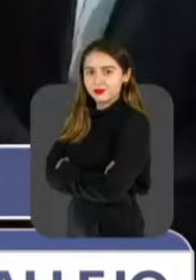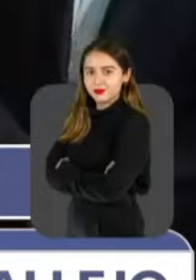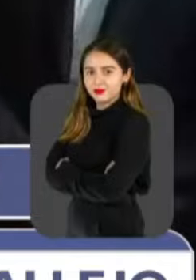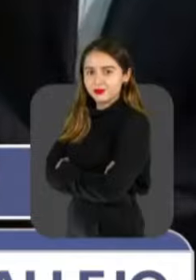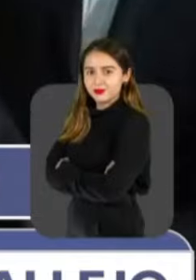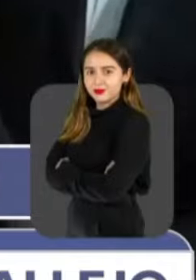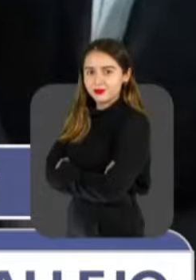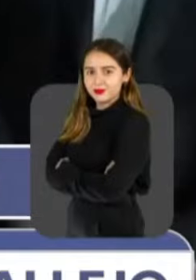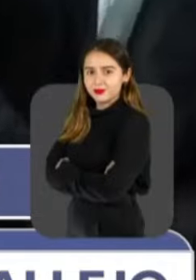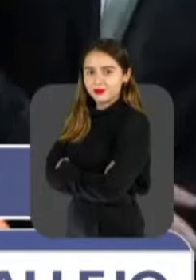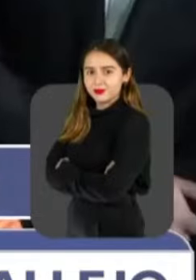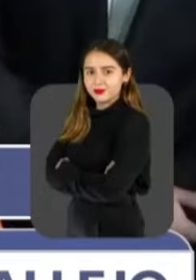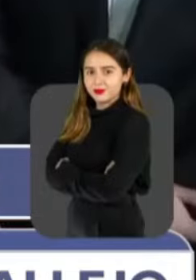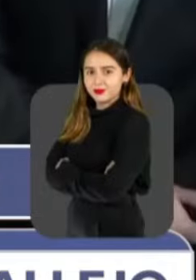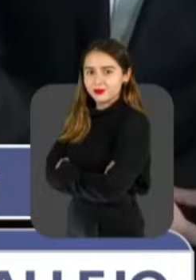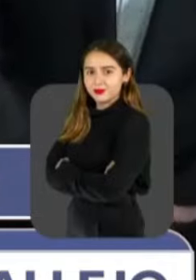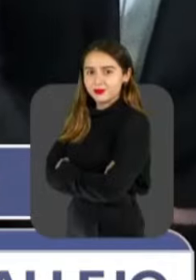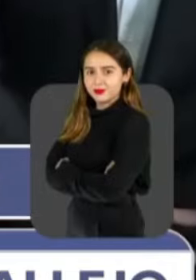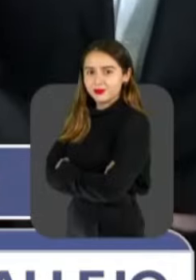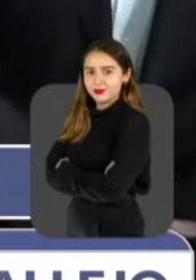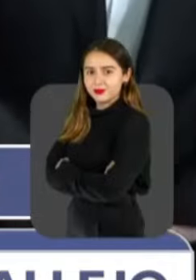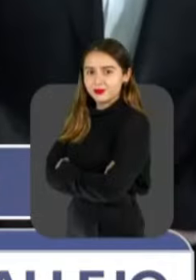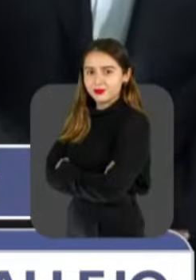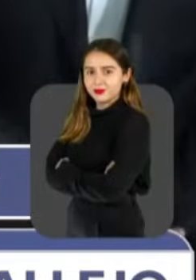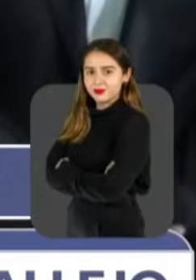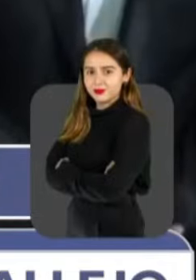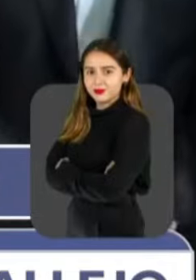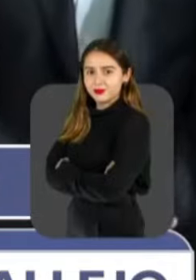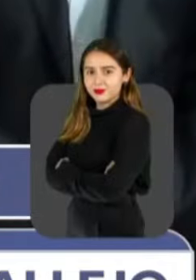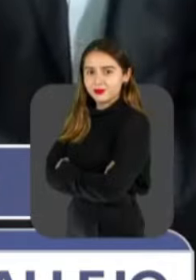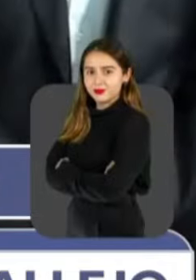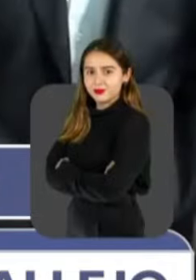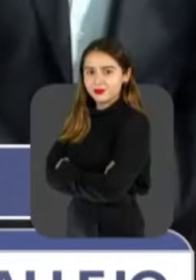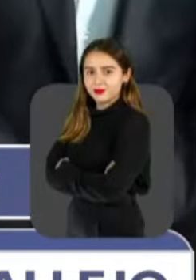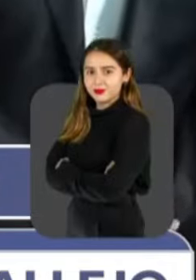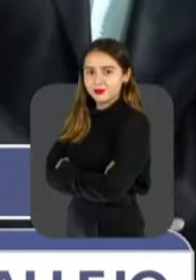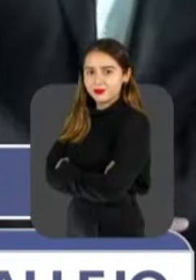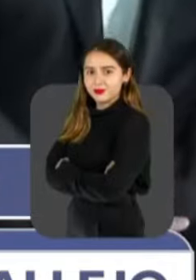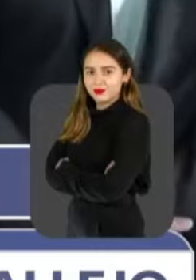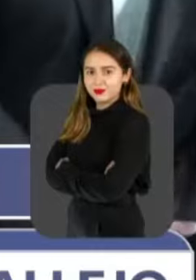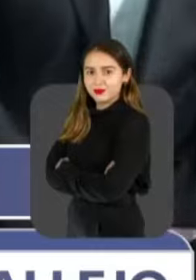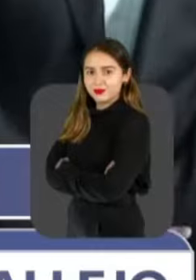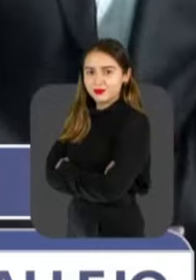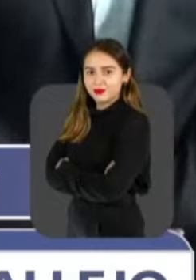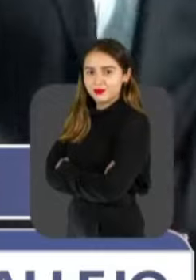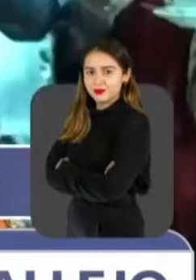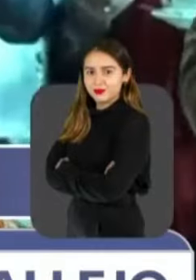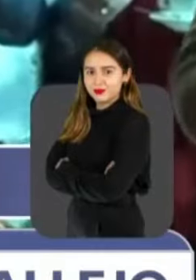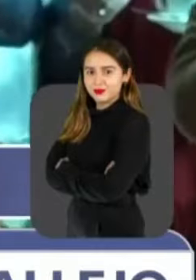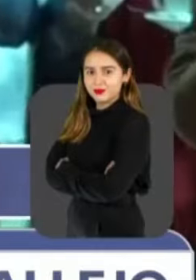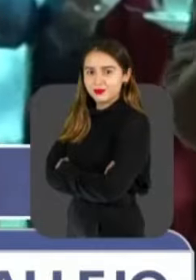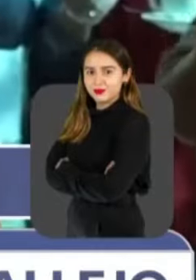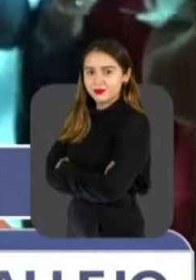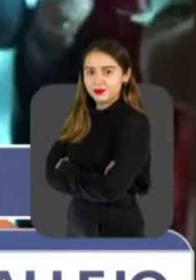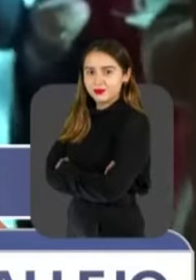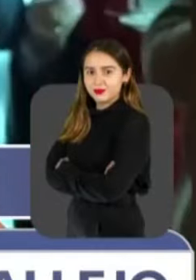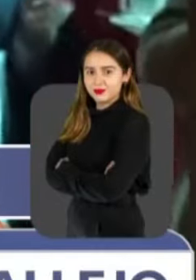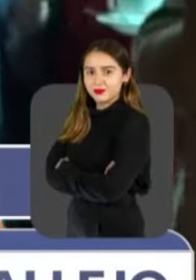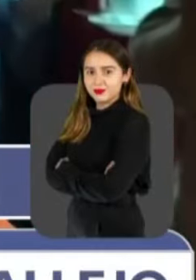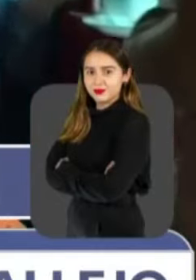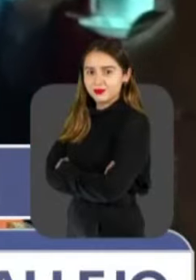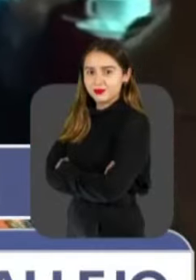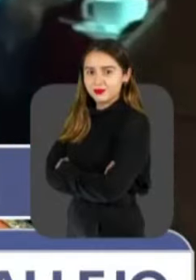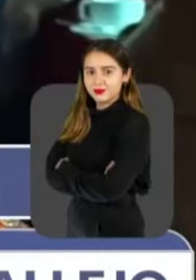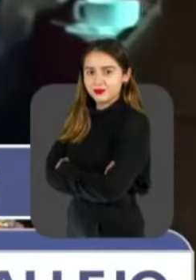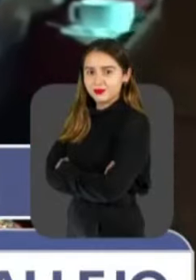metropolitano Oriente, Manuel Guerra, quien está imputado en una arista del caso Audio. Matthei, intentando dejar atrás el impas, dijo que no ha sido la única en